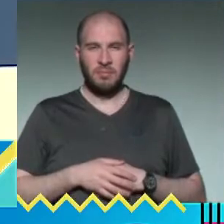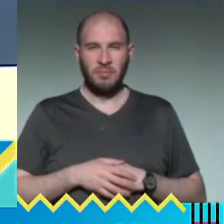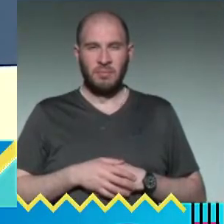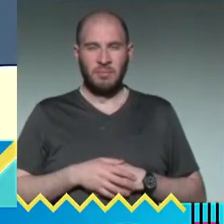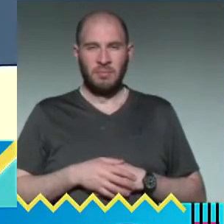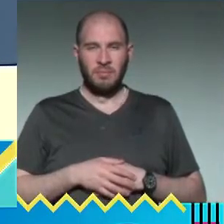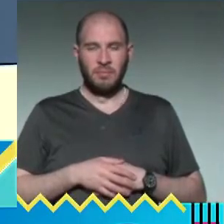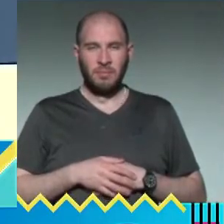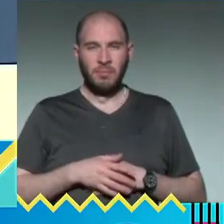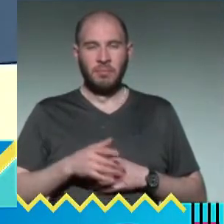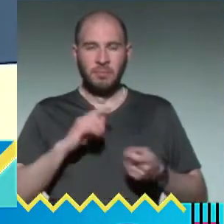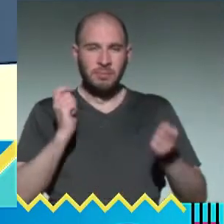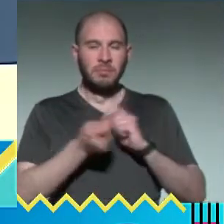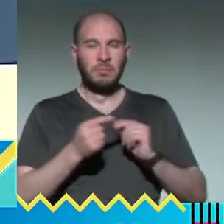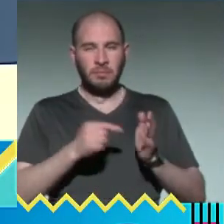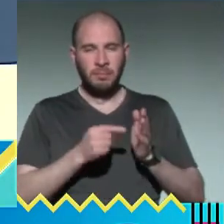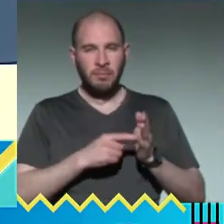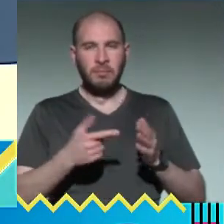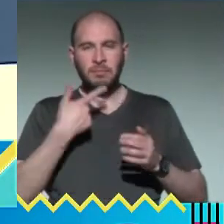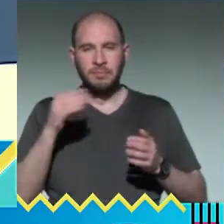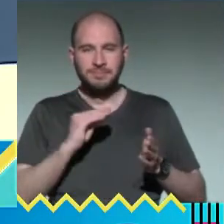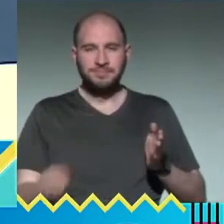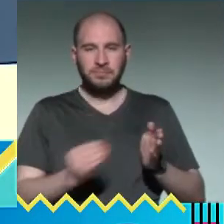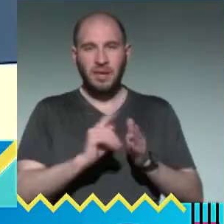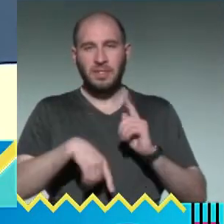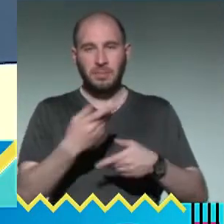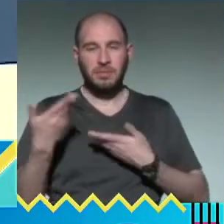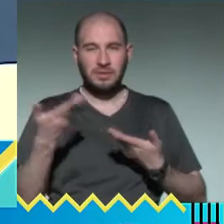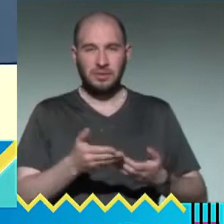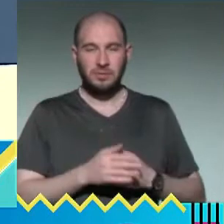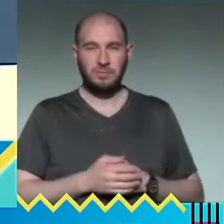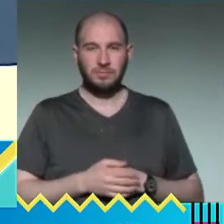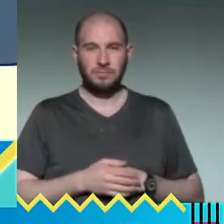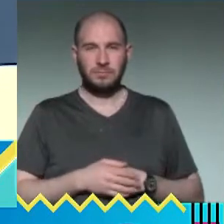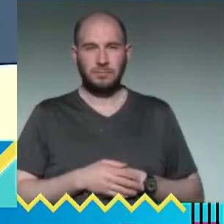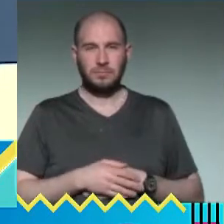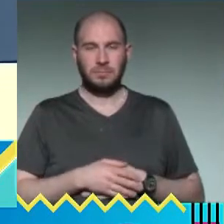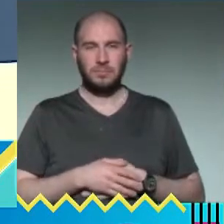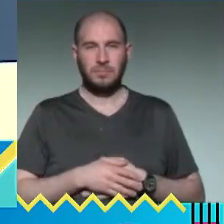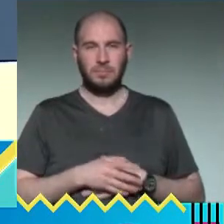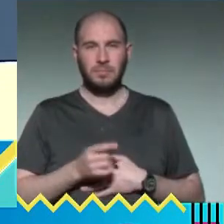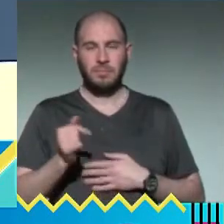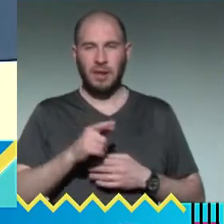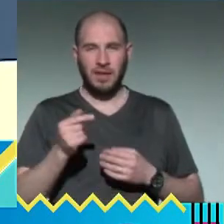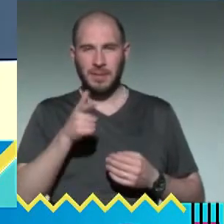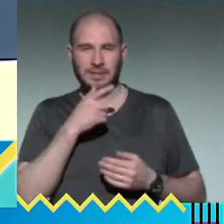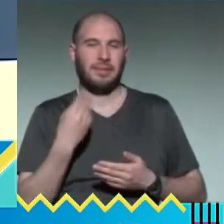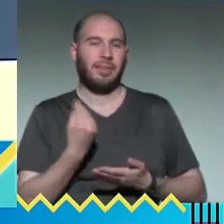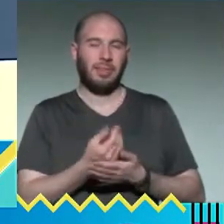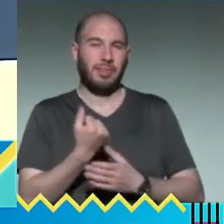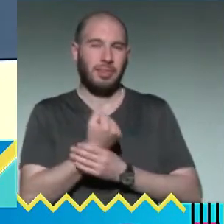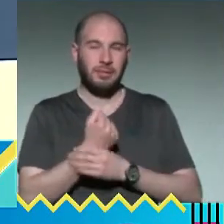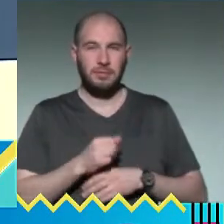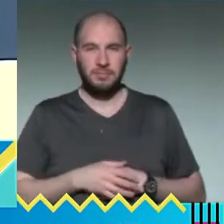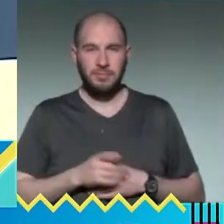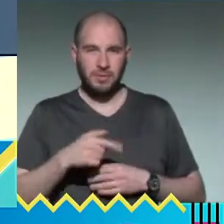como que, bueno, esta modificación la van a meter los senadores posterior a la presentación como para un poco hacer figurar,